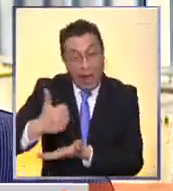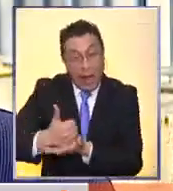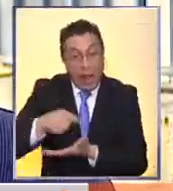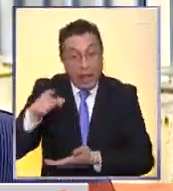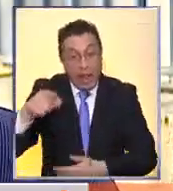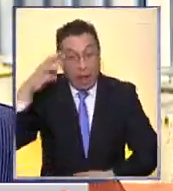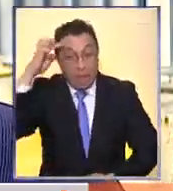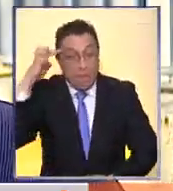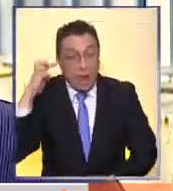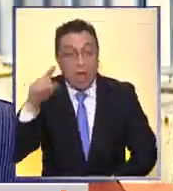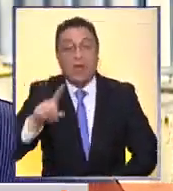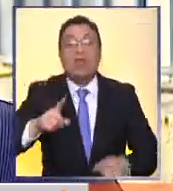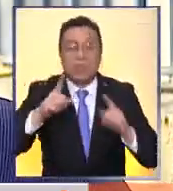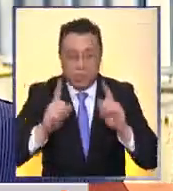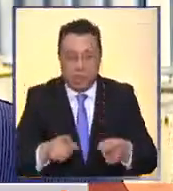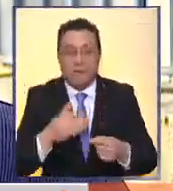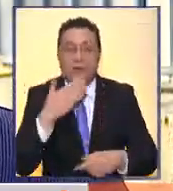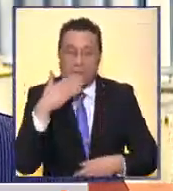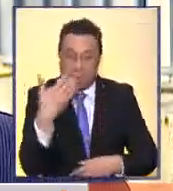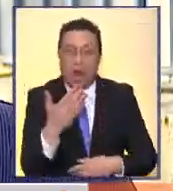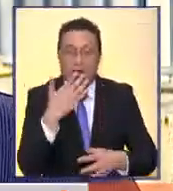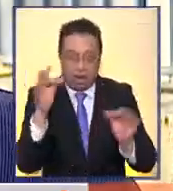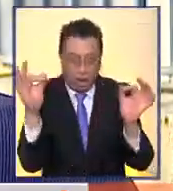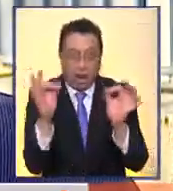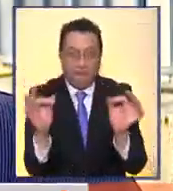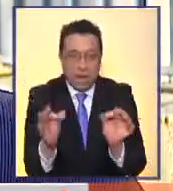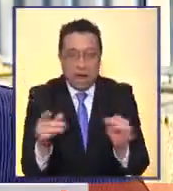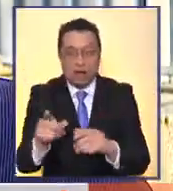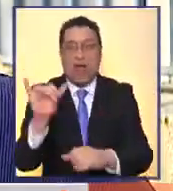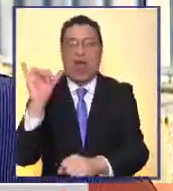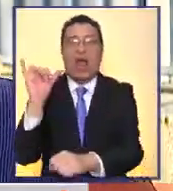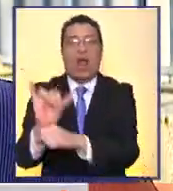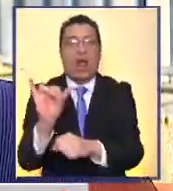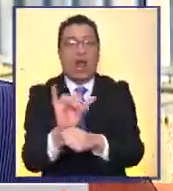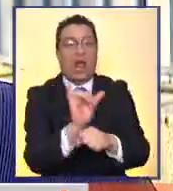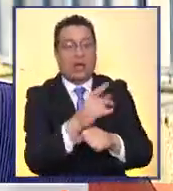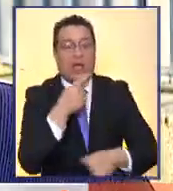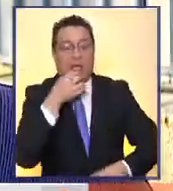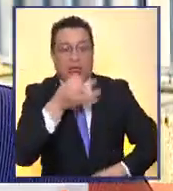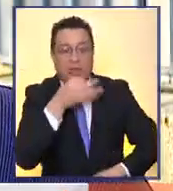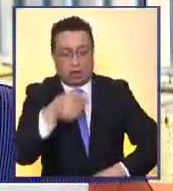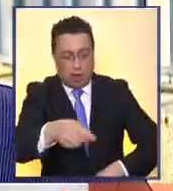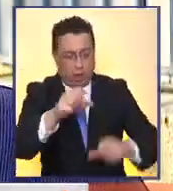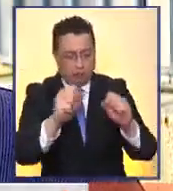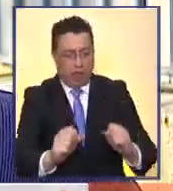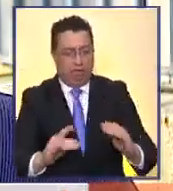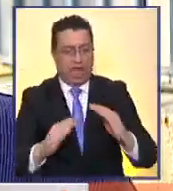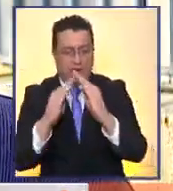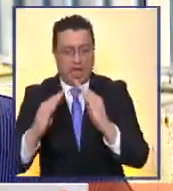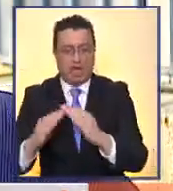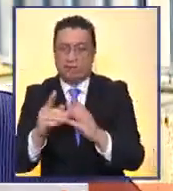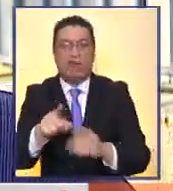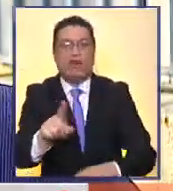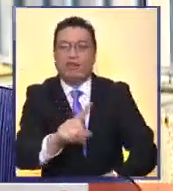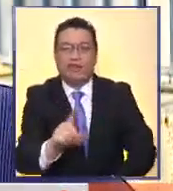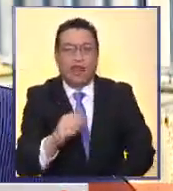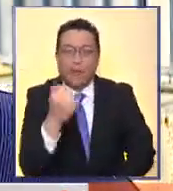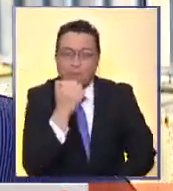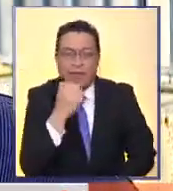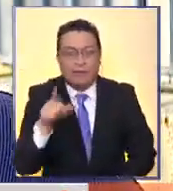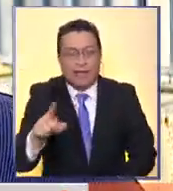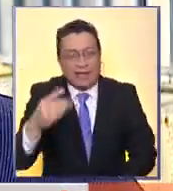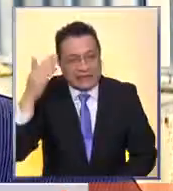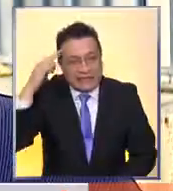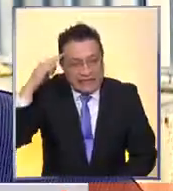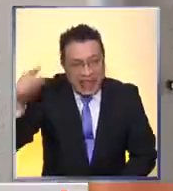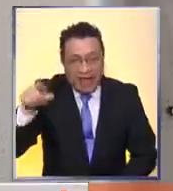que dar una explicación a los pobladores que ha engañado diciéndole que ahí se podía construir en circunstancias que ella sabía que había un